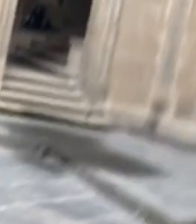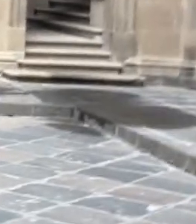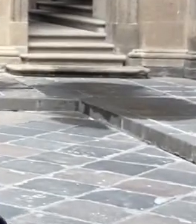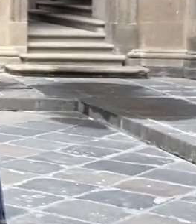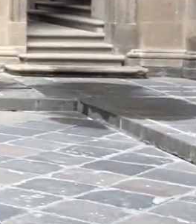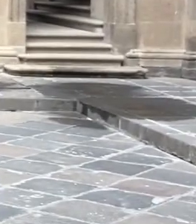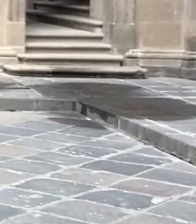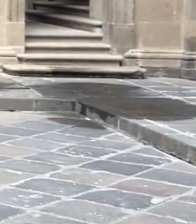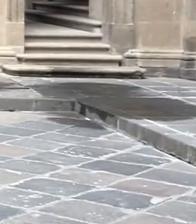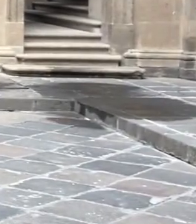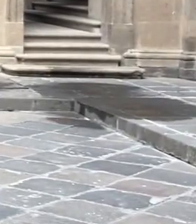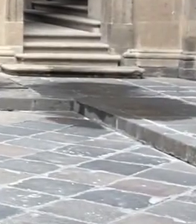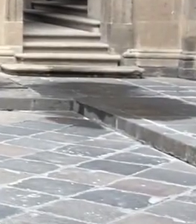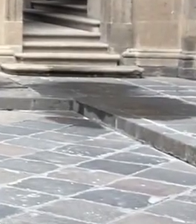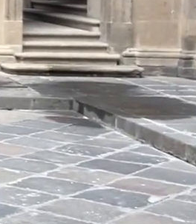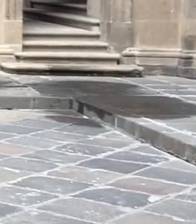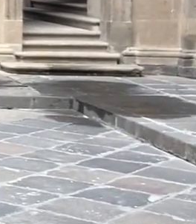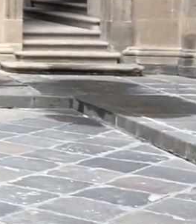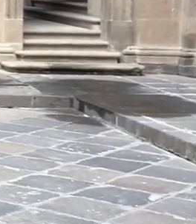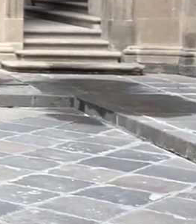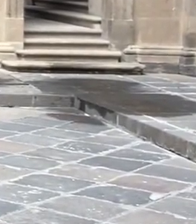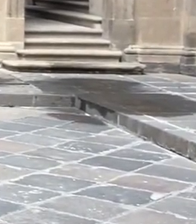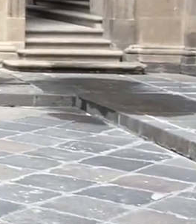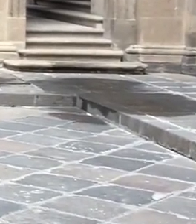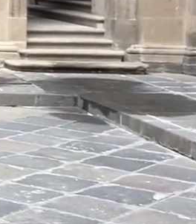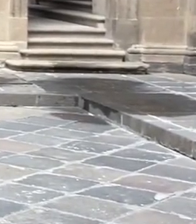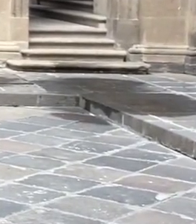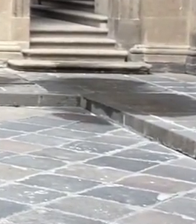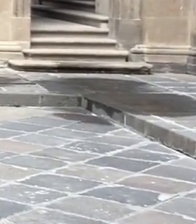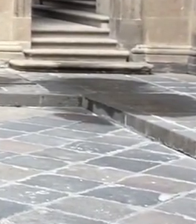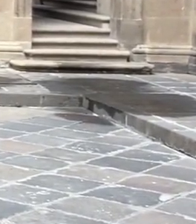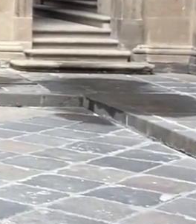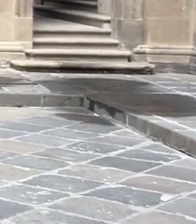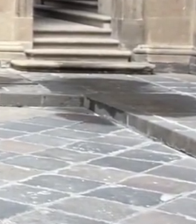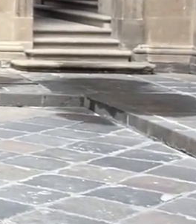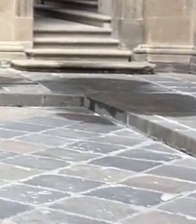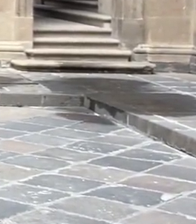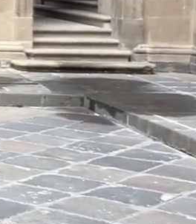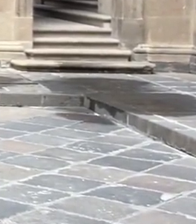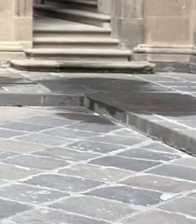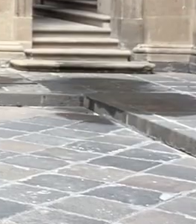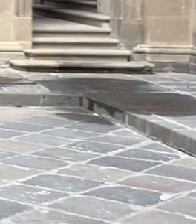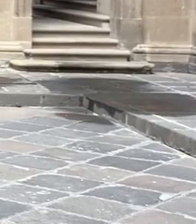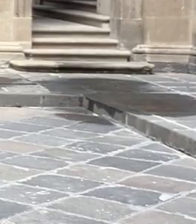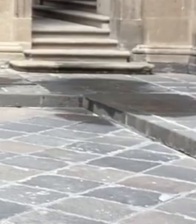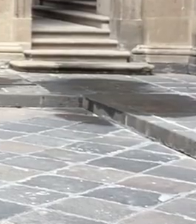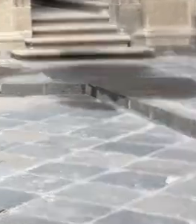Así la información desde Palacio Nacional. Los saluda como todos los días Ángel Molina.